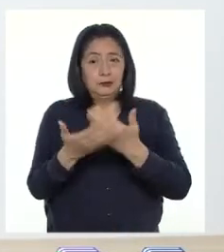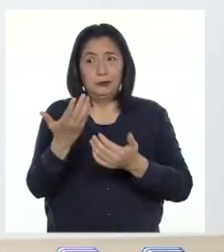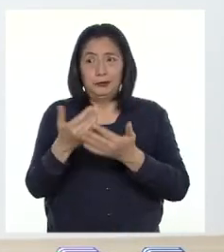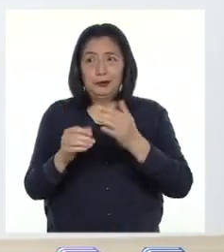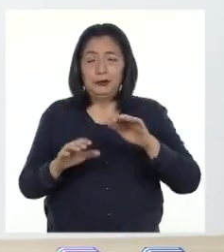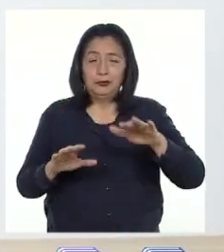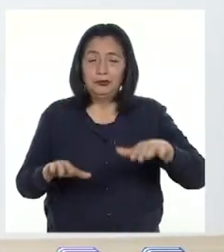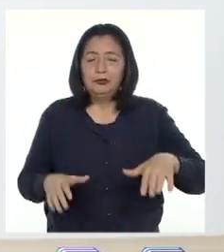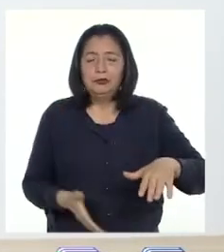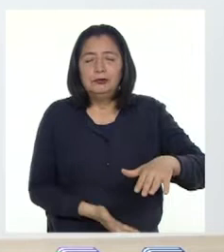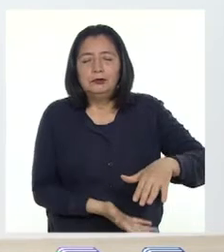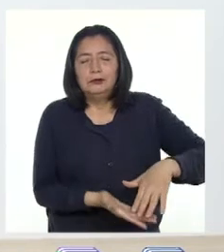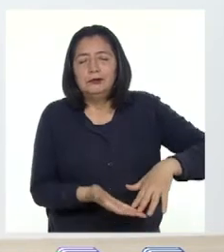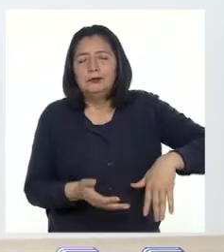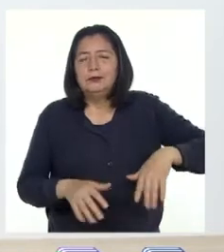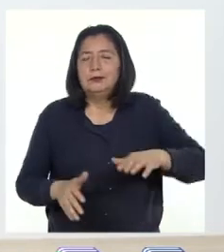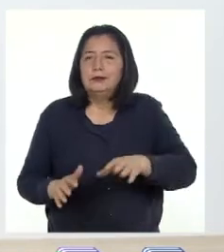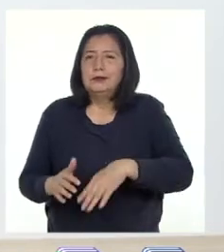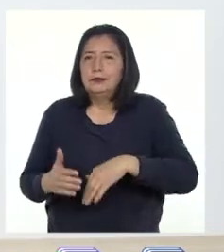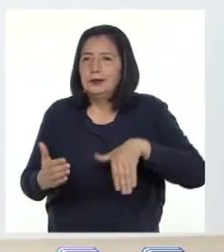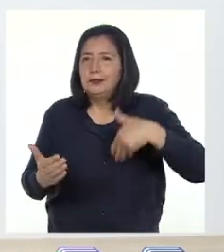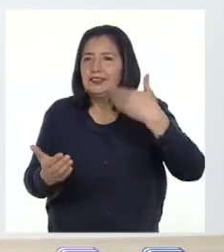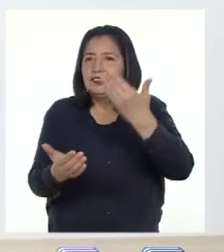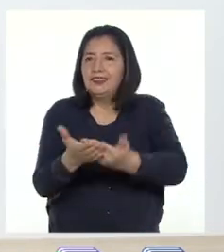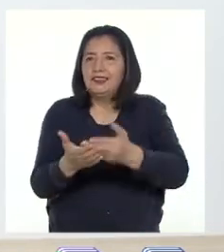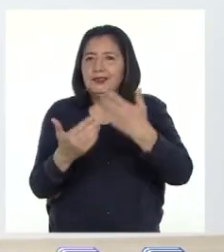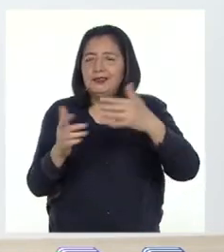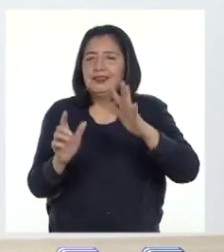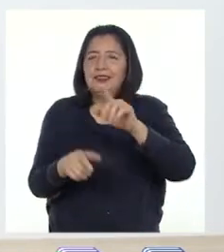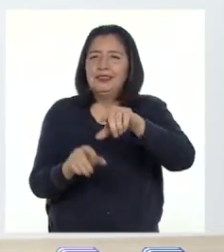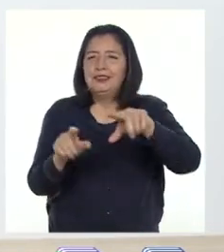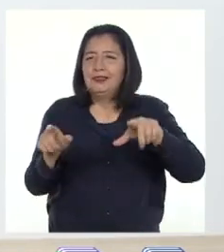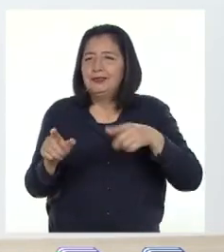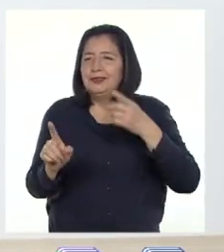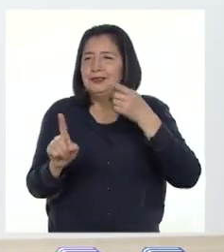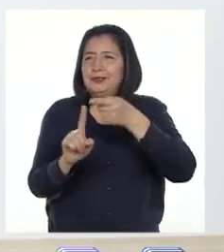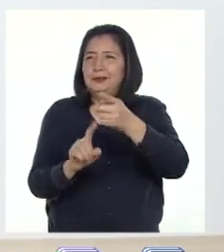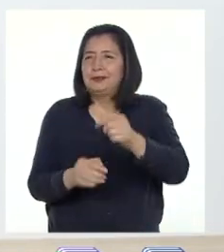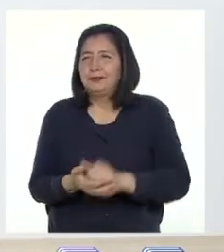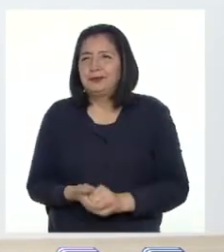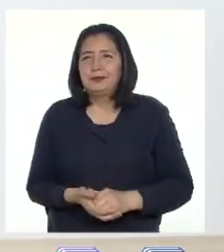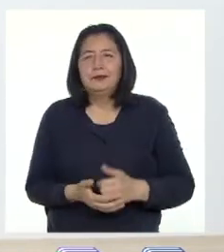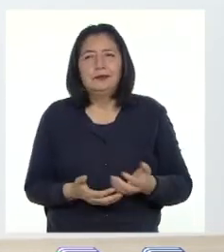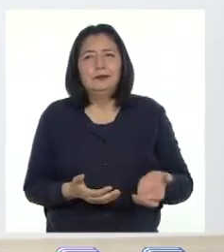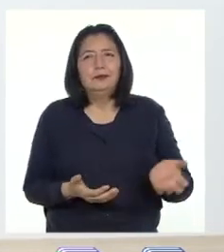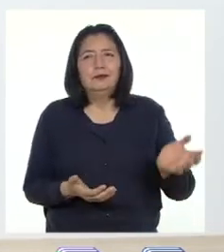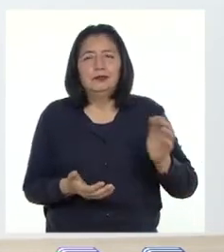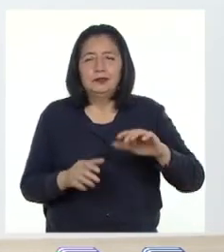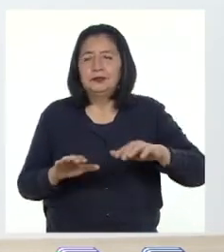brazos. Vemos que ya estamos llegando hacia nuestro destino. Y muevo.